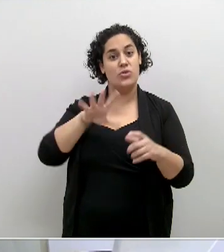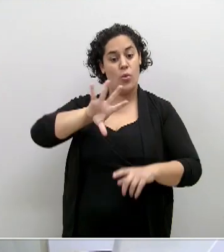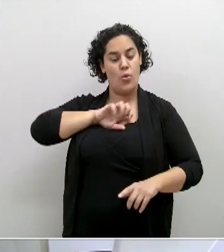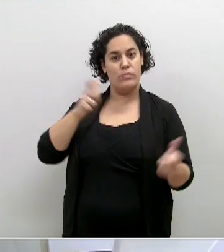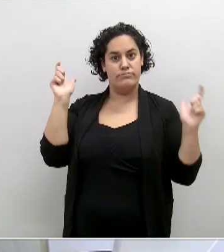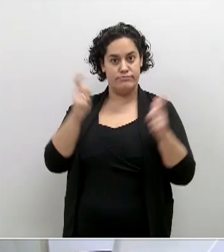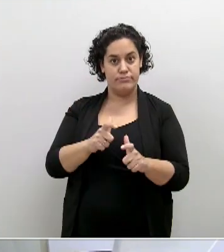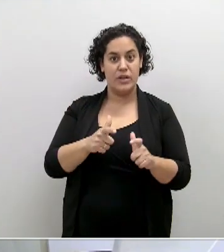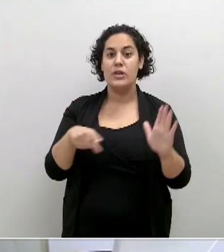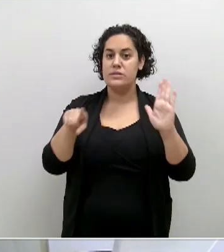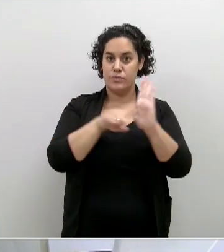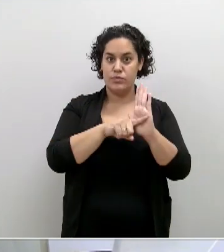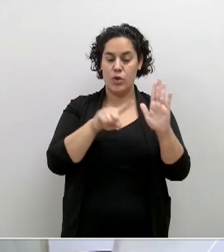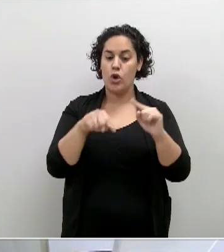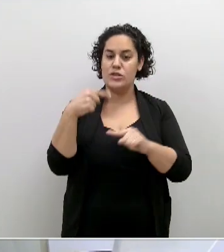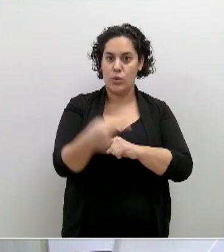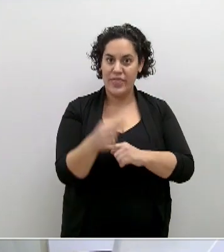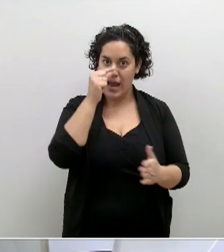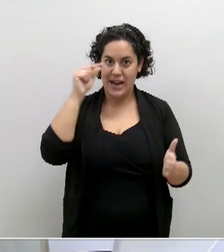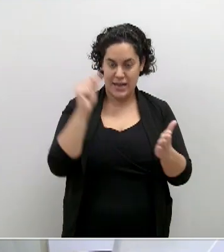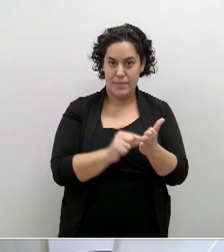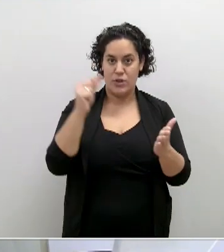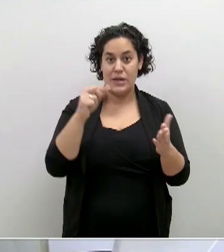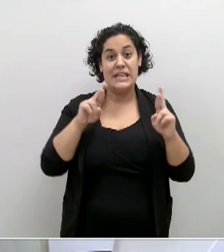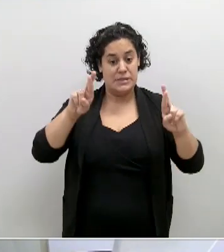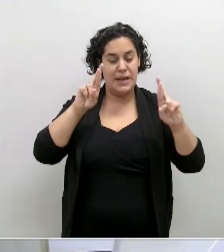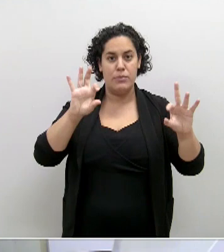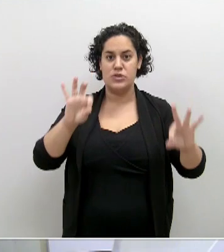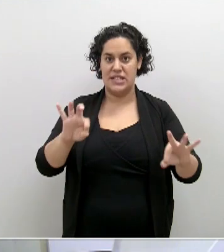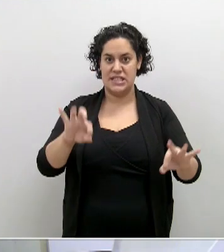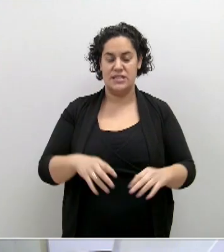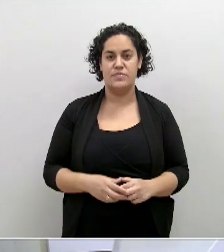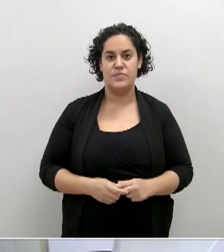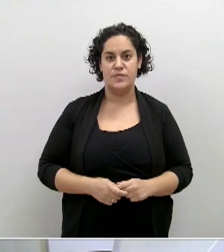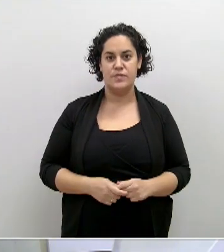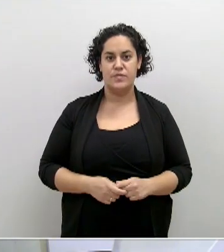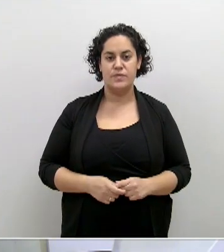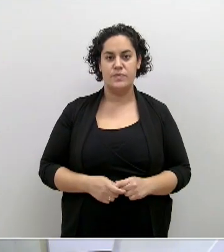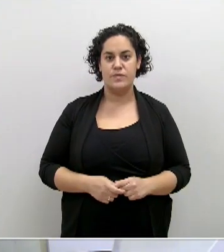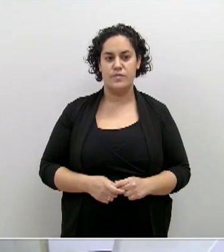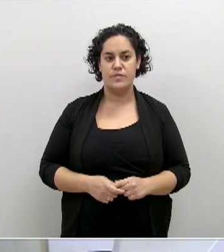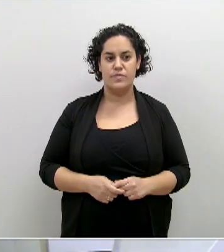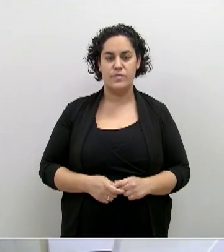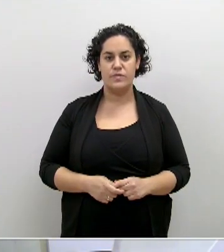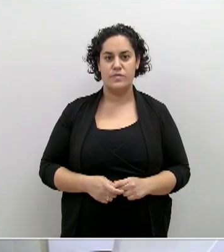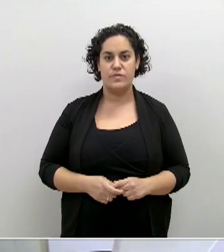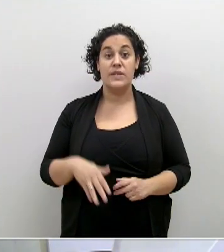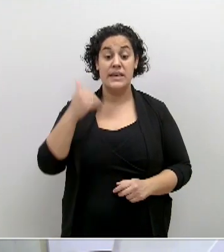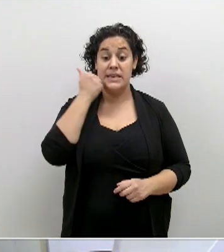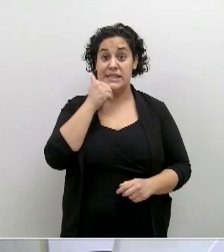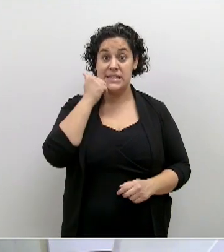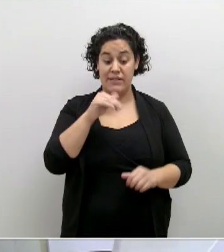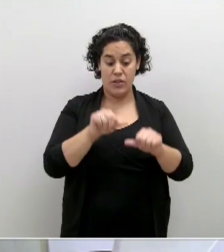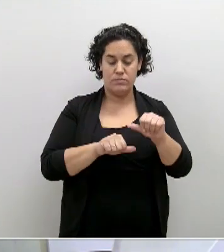rápida. Esperemos que en esta ocasión se confirme y sea así. A pesar de que a partir de este sábado